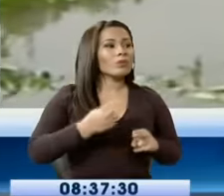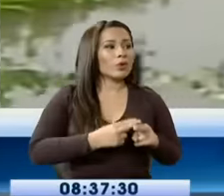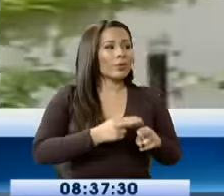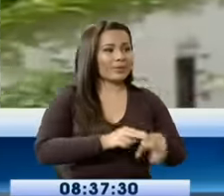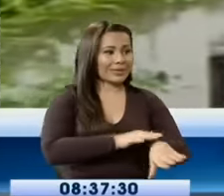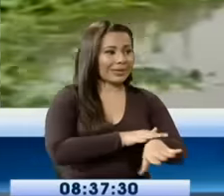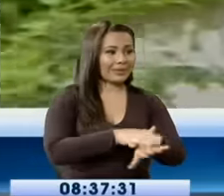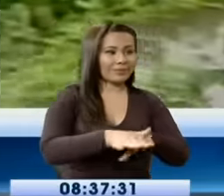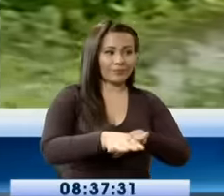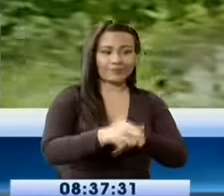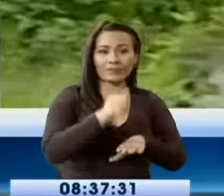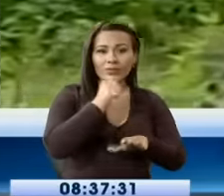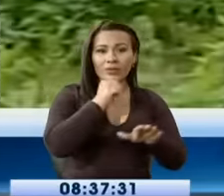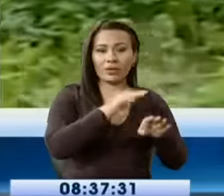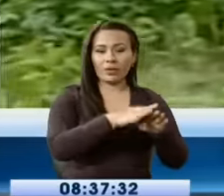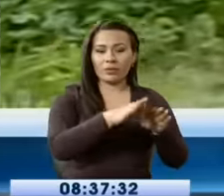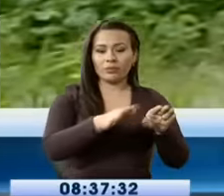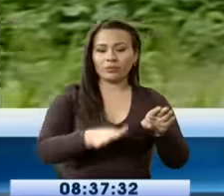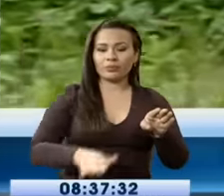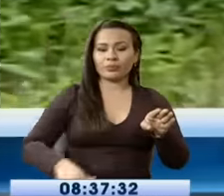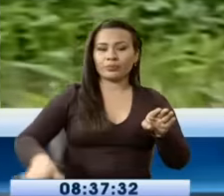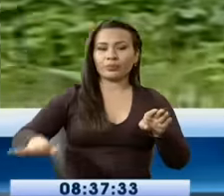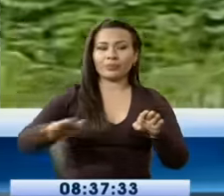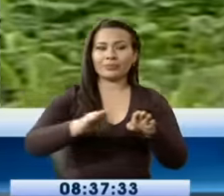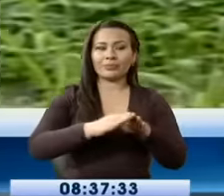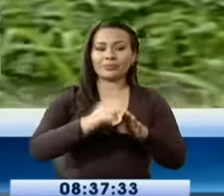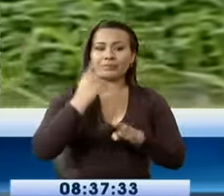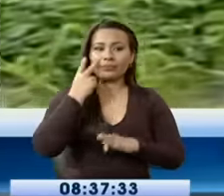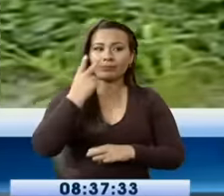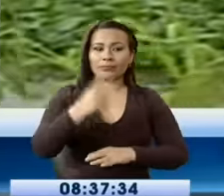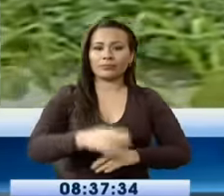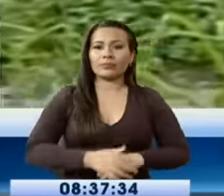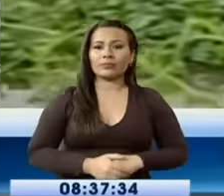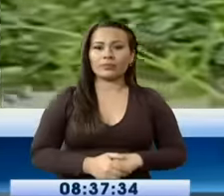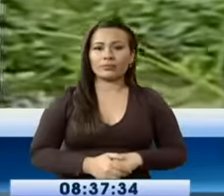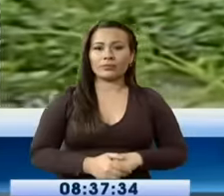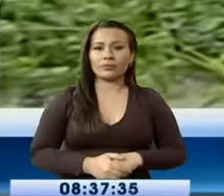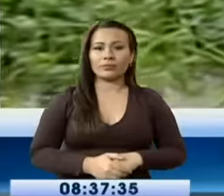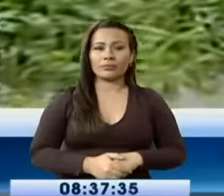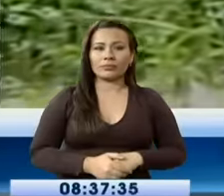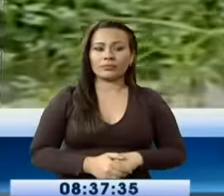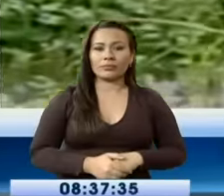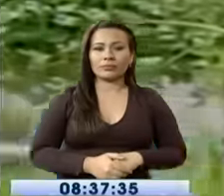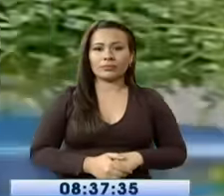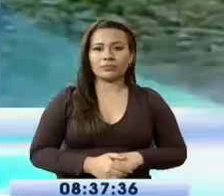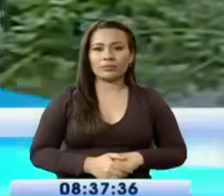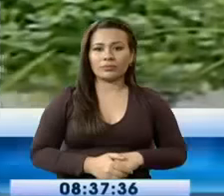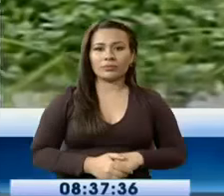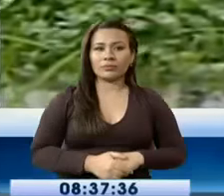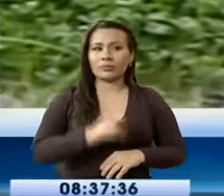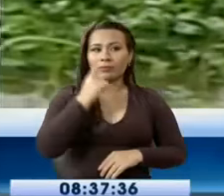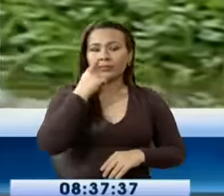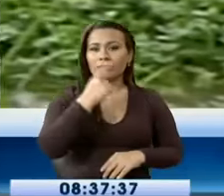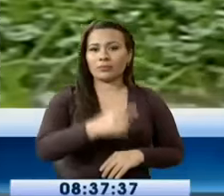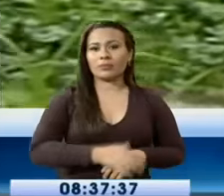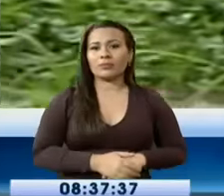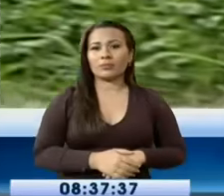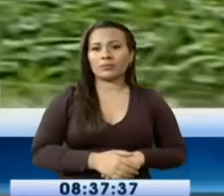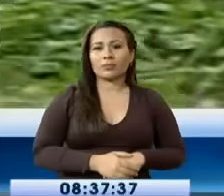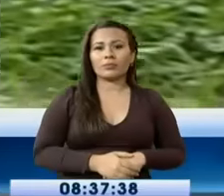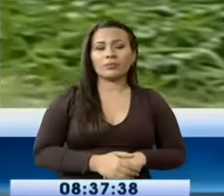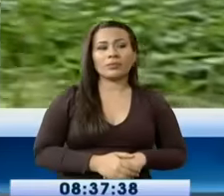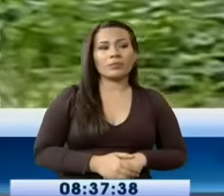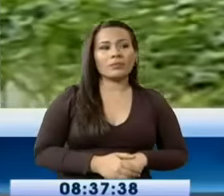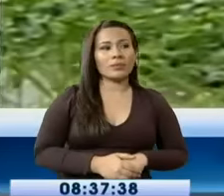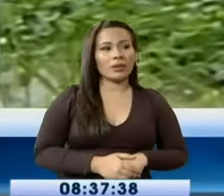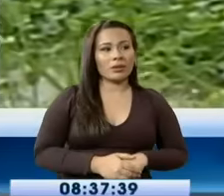Berlín. Entonces, como podemos ver, esa agua crecida es la que también se ha regado y lo podemos ver nosotros porque hay casas